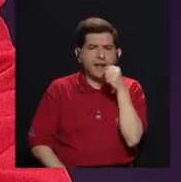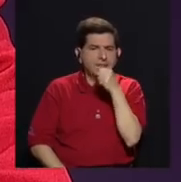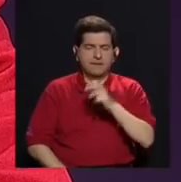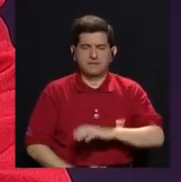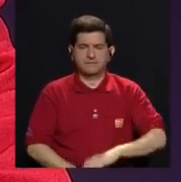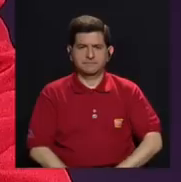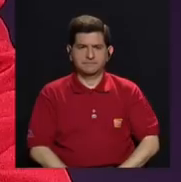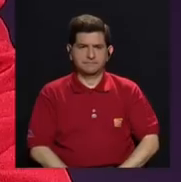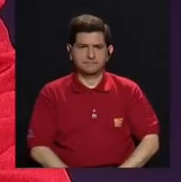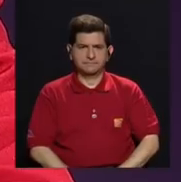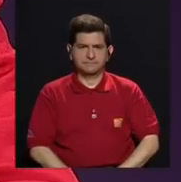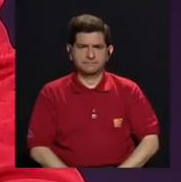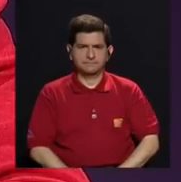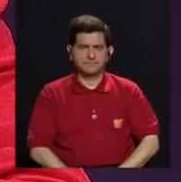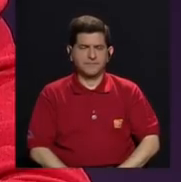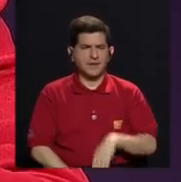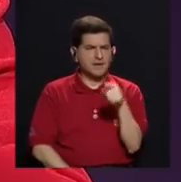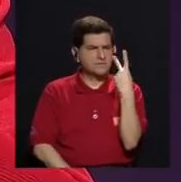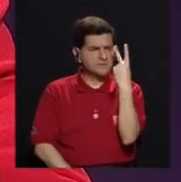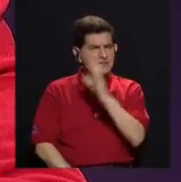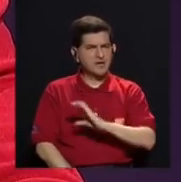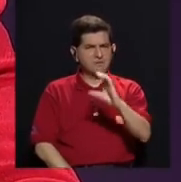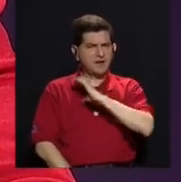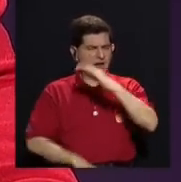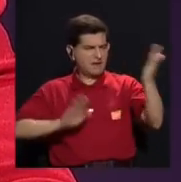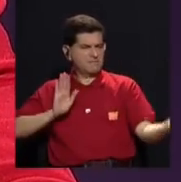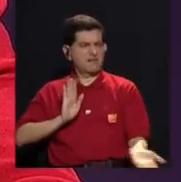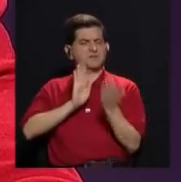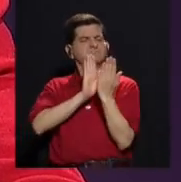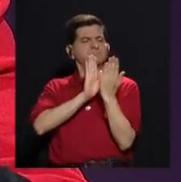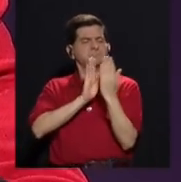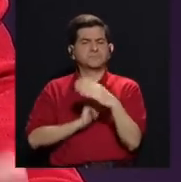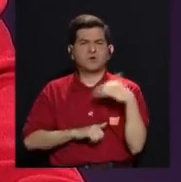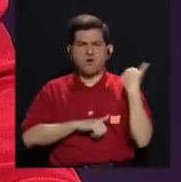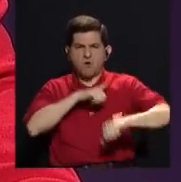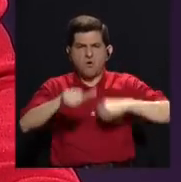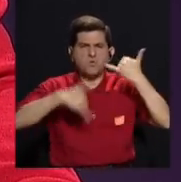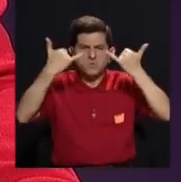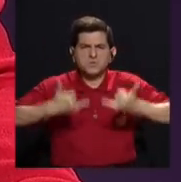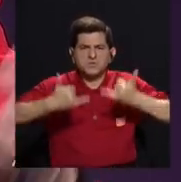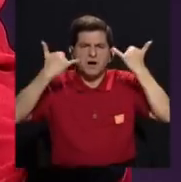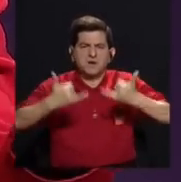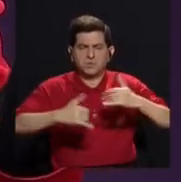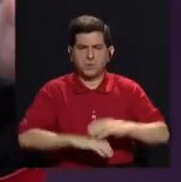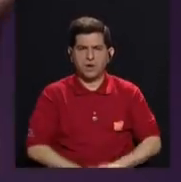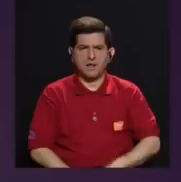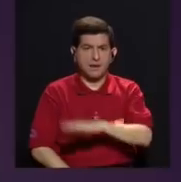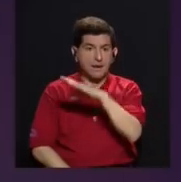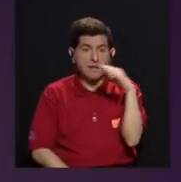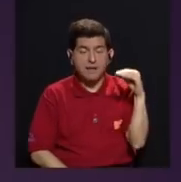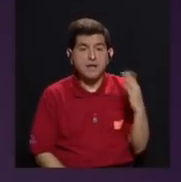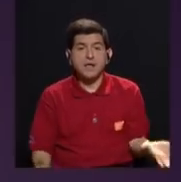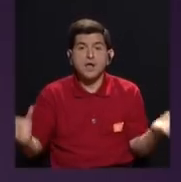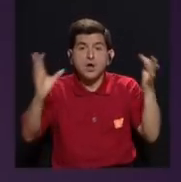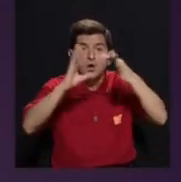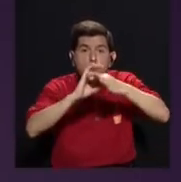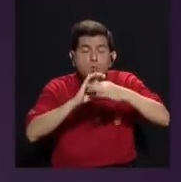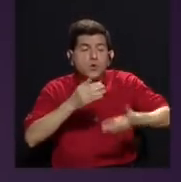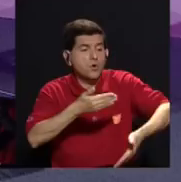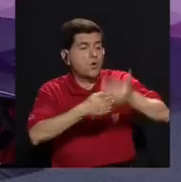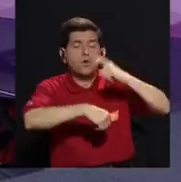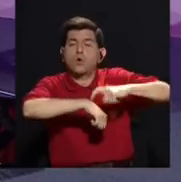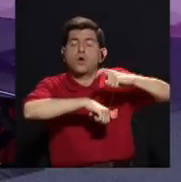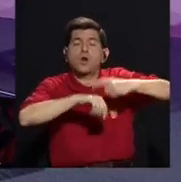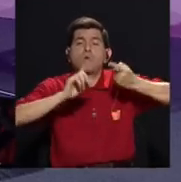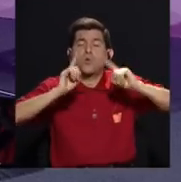y como me después este carácter de resistencia y de lucha en la actualidad y que digamos vínculo tiene con el pasado